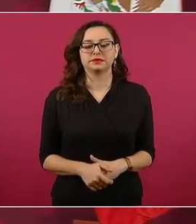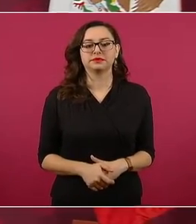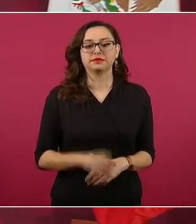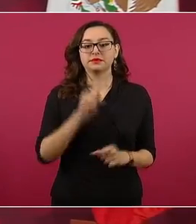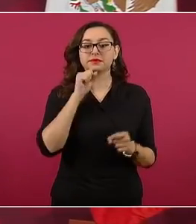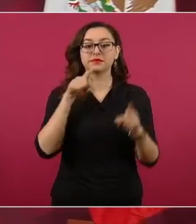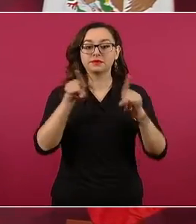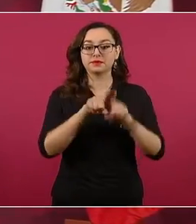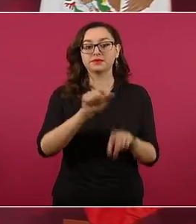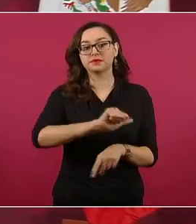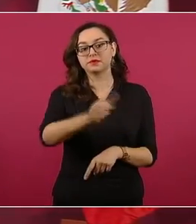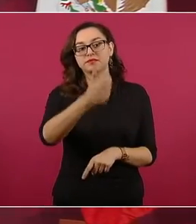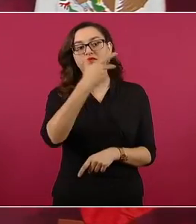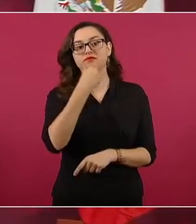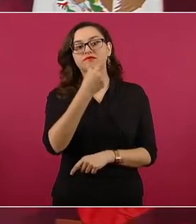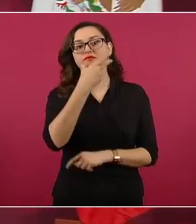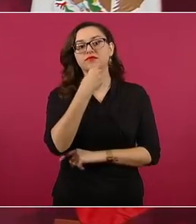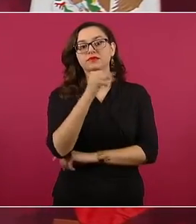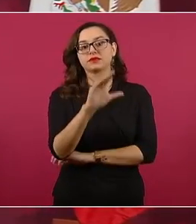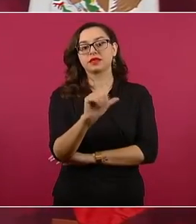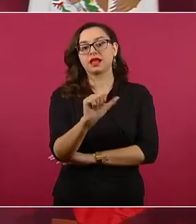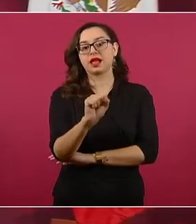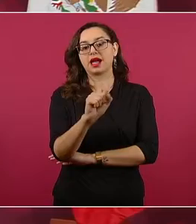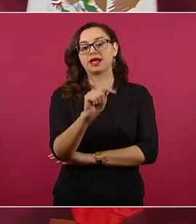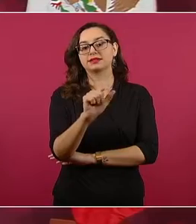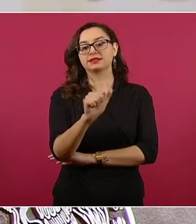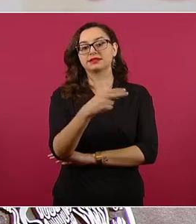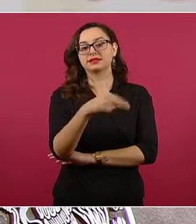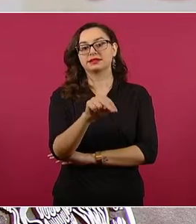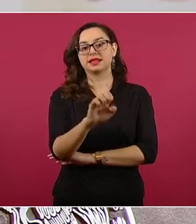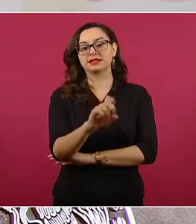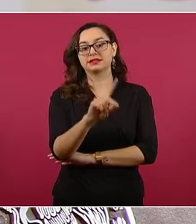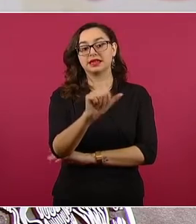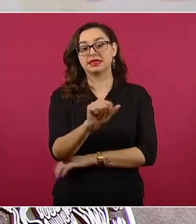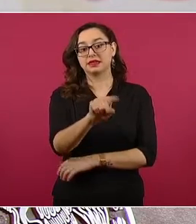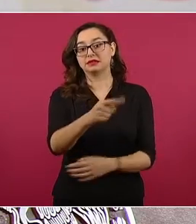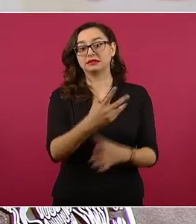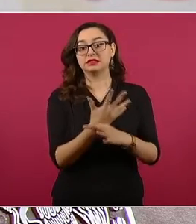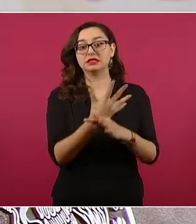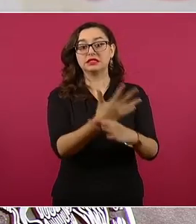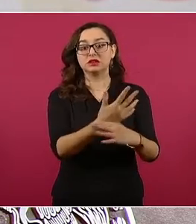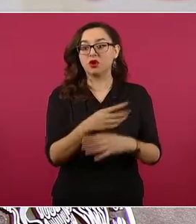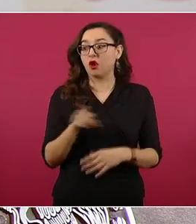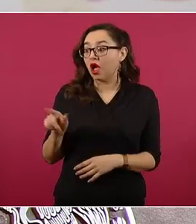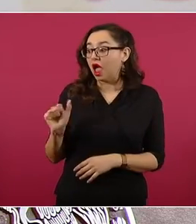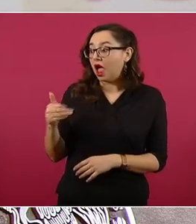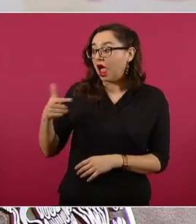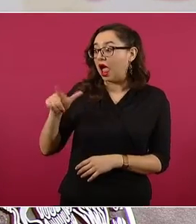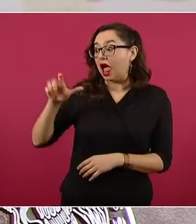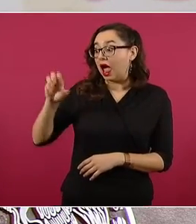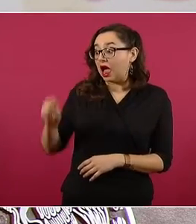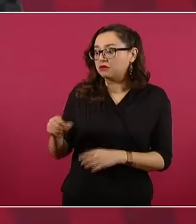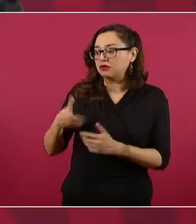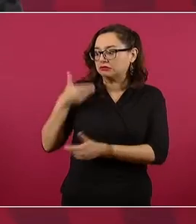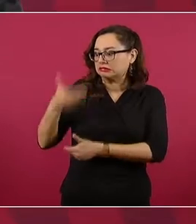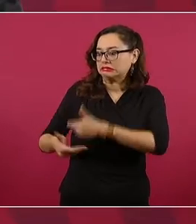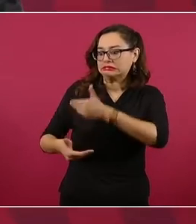Castañeda, dijo que había que pararme a como